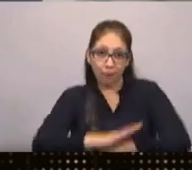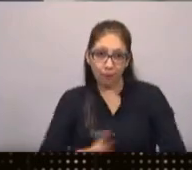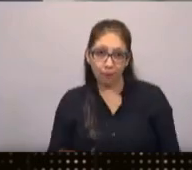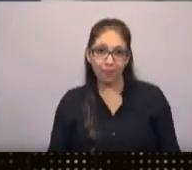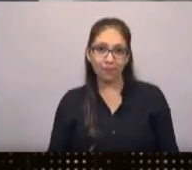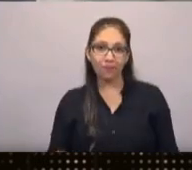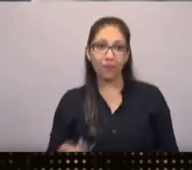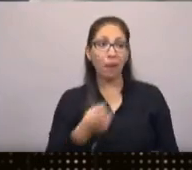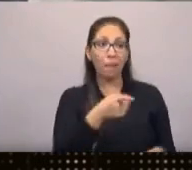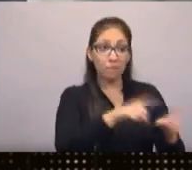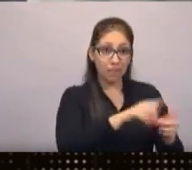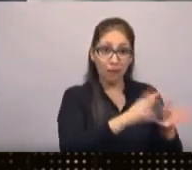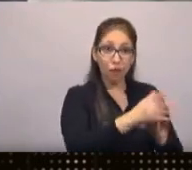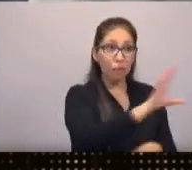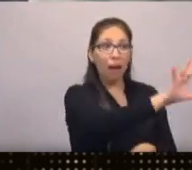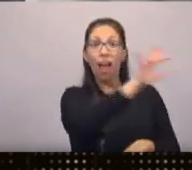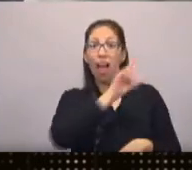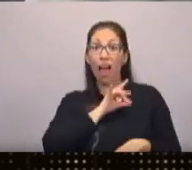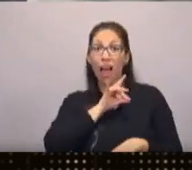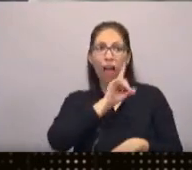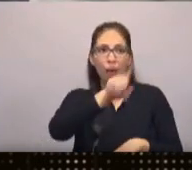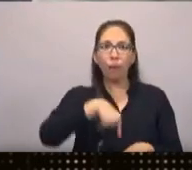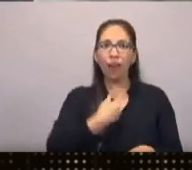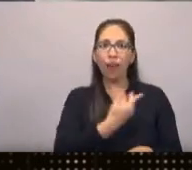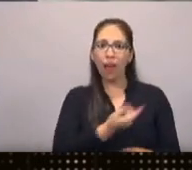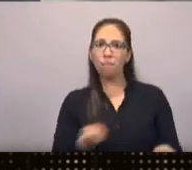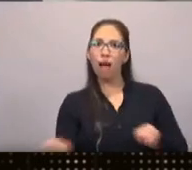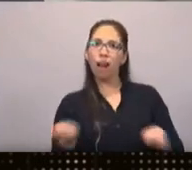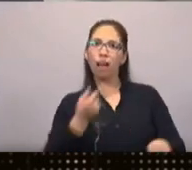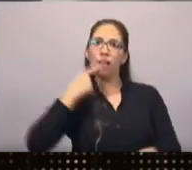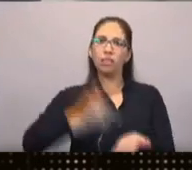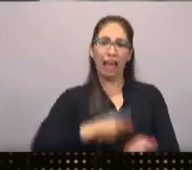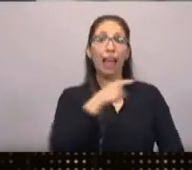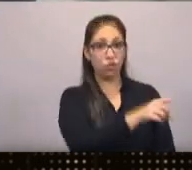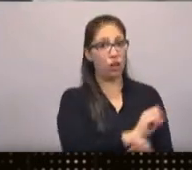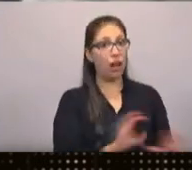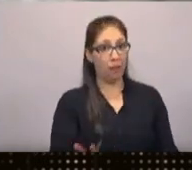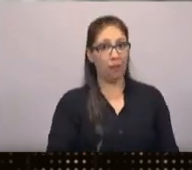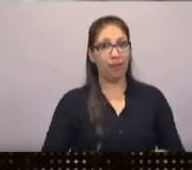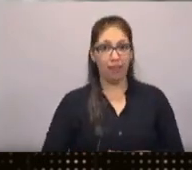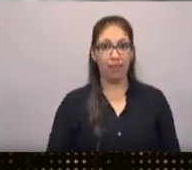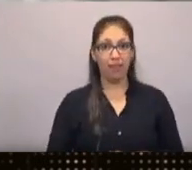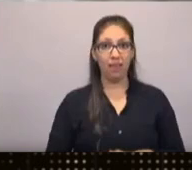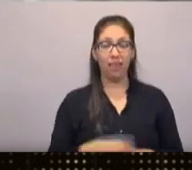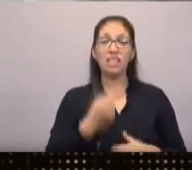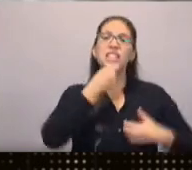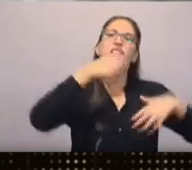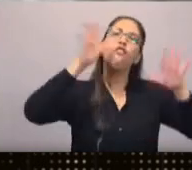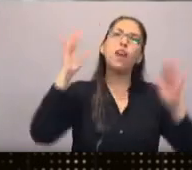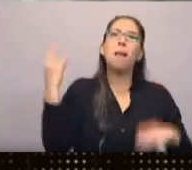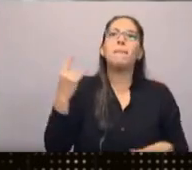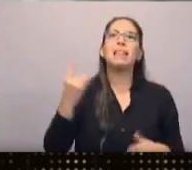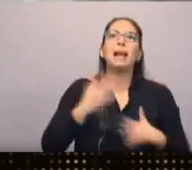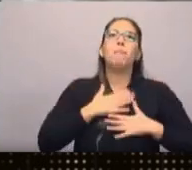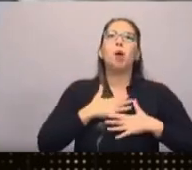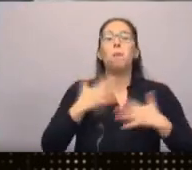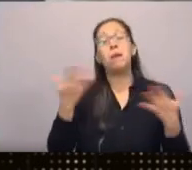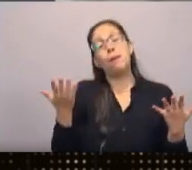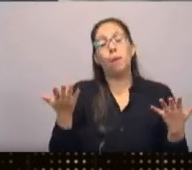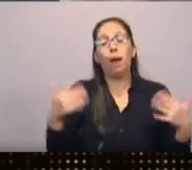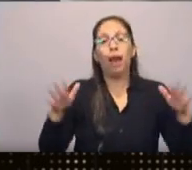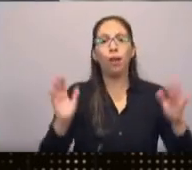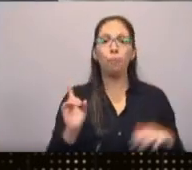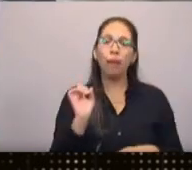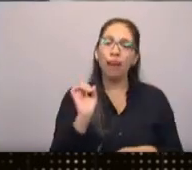para para gobernar y para decidir eso es lo grave eso es lo grave si hubiera mentido Bueno pero no